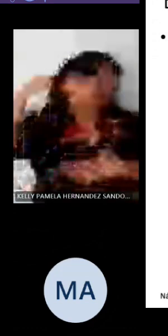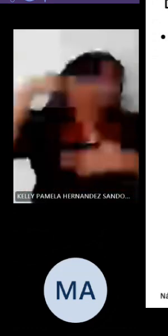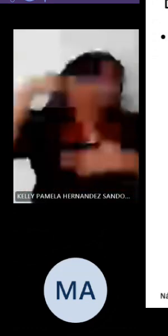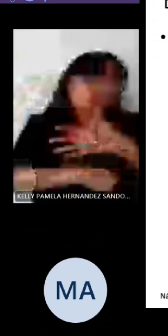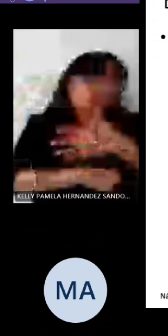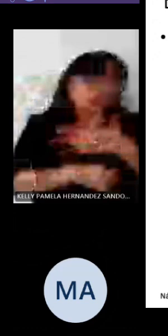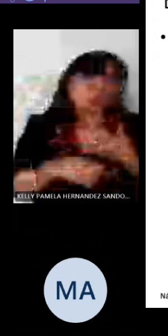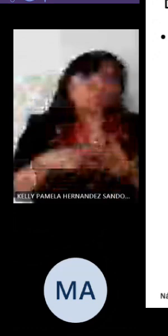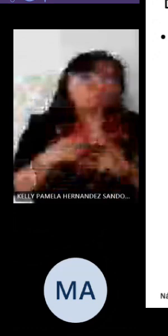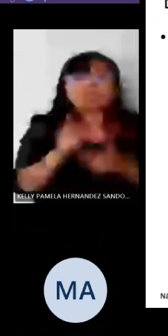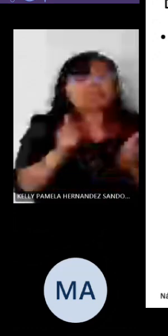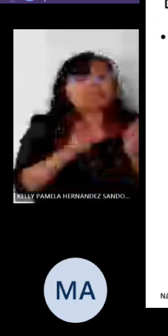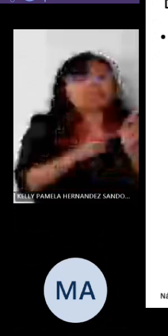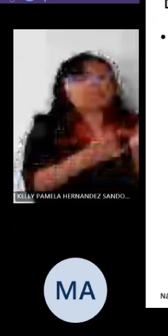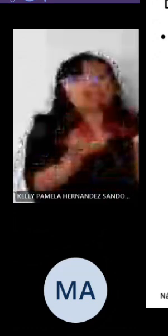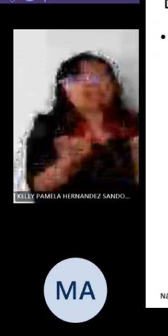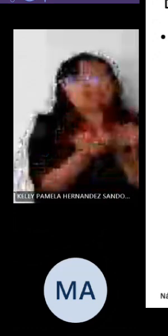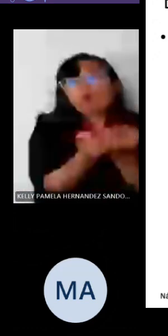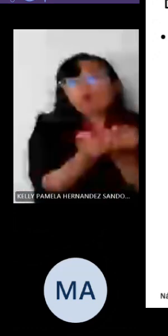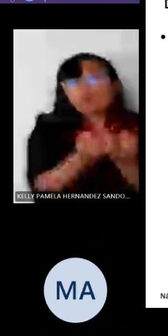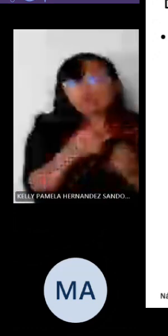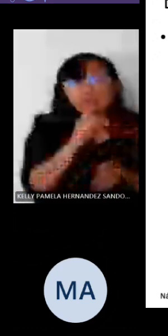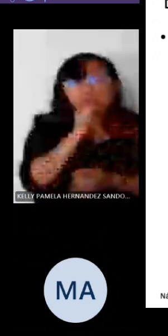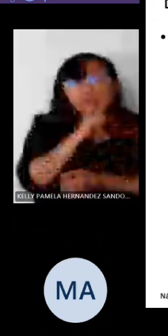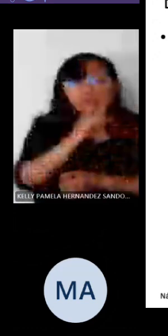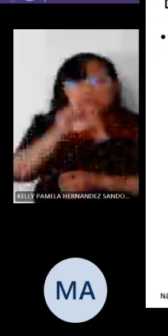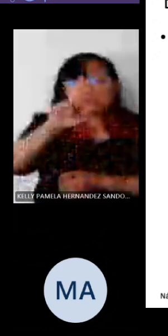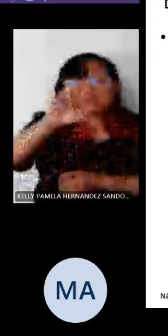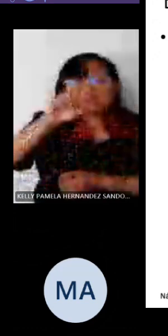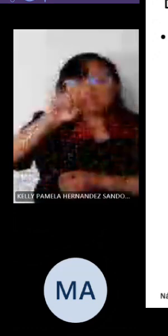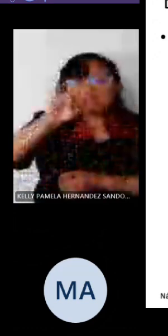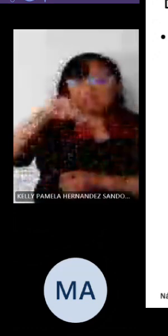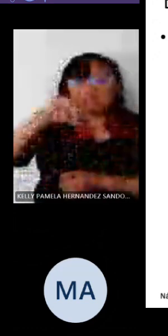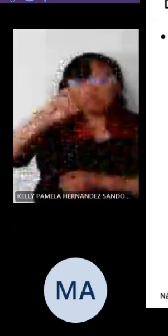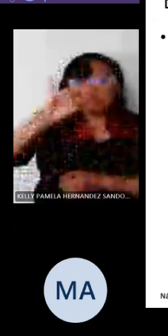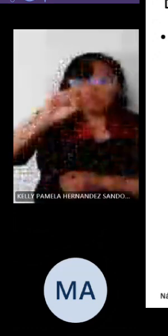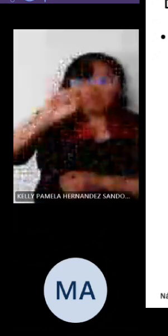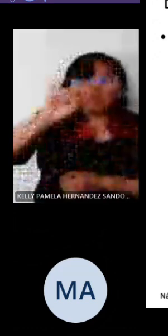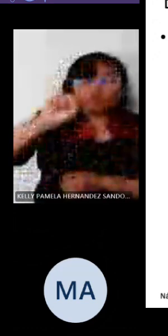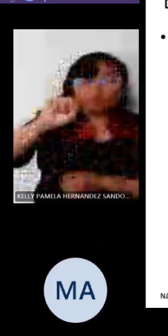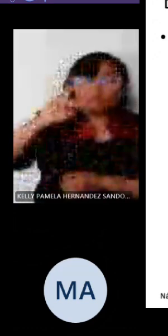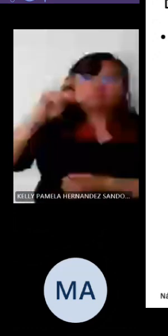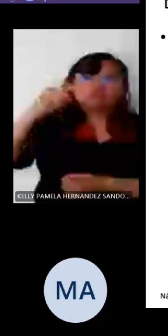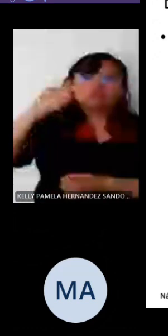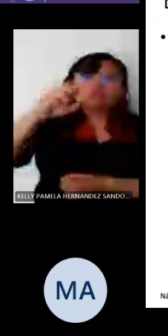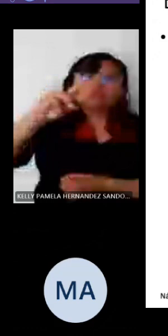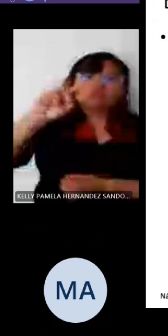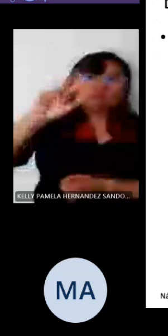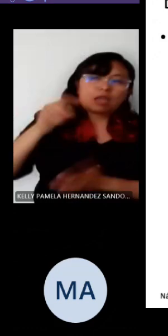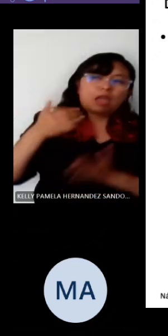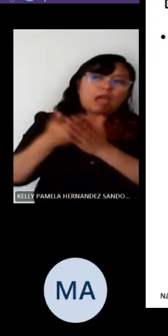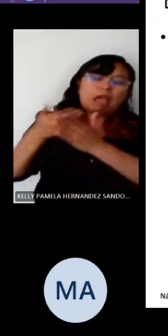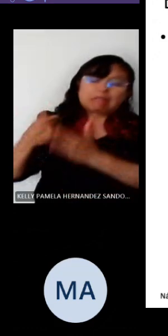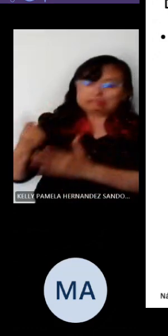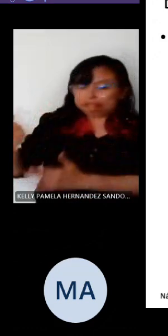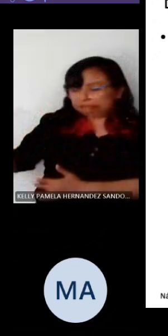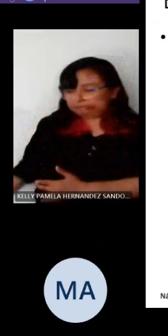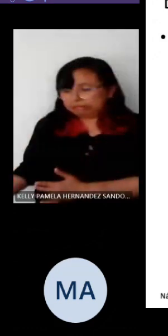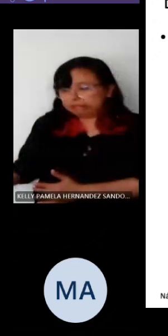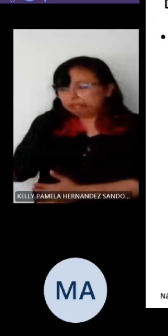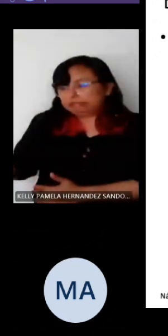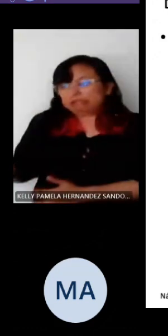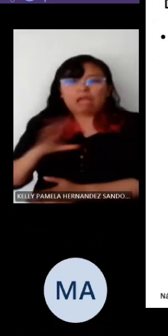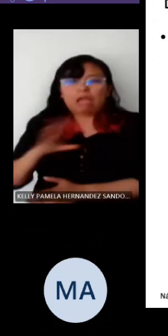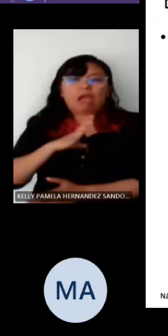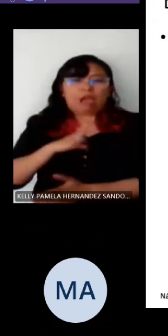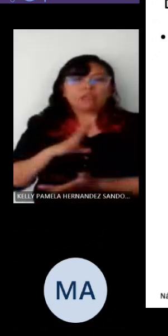estable. Podemos tener la retinosis pigmentaria en etapas tempranas, es decir, antes de que empiecen la pubertad, y podemos tener una